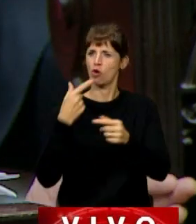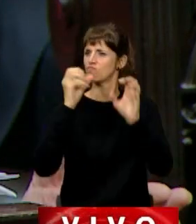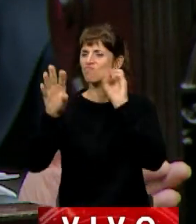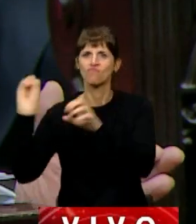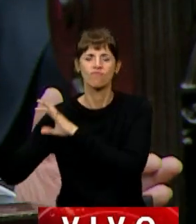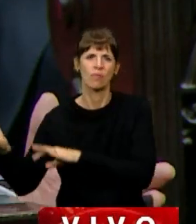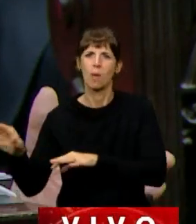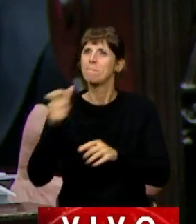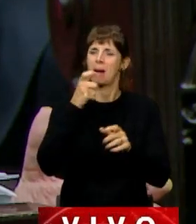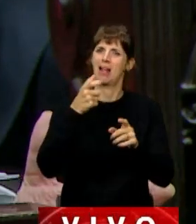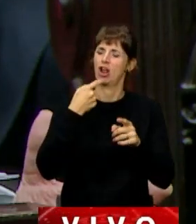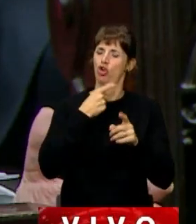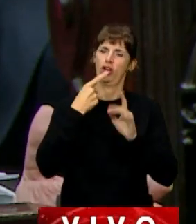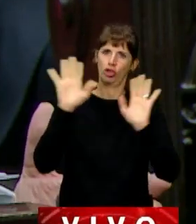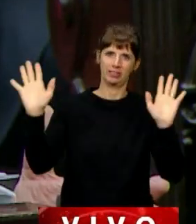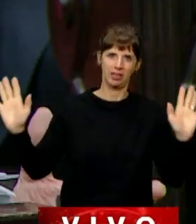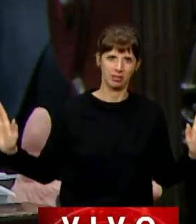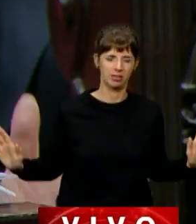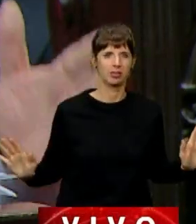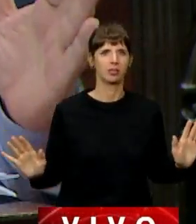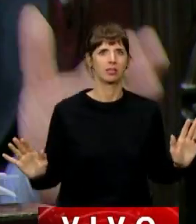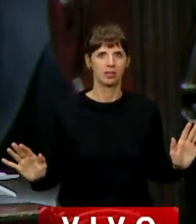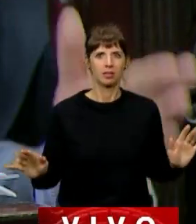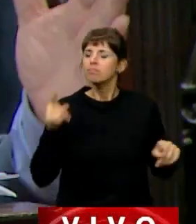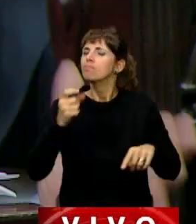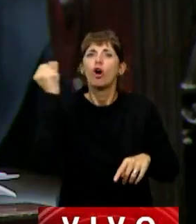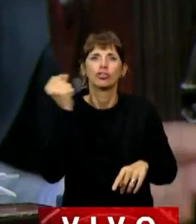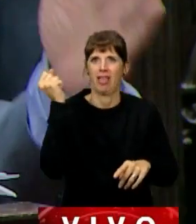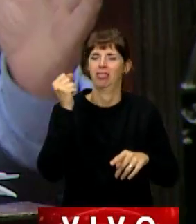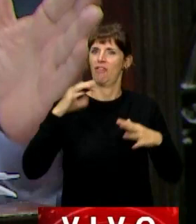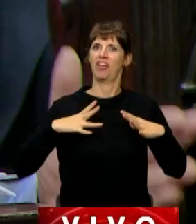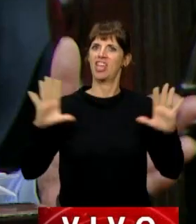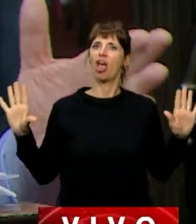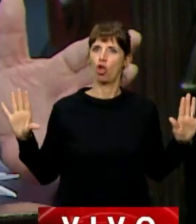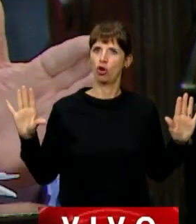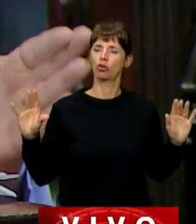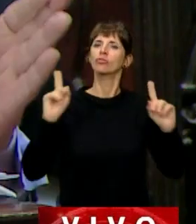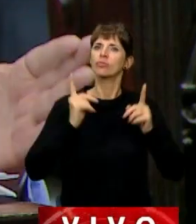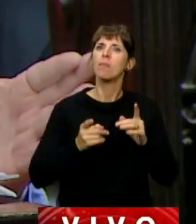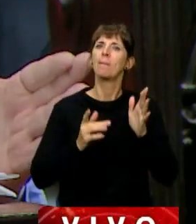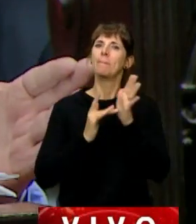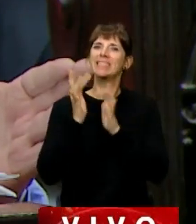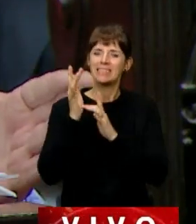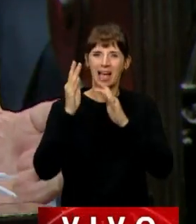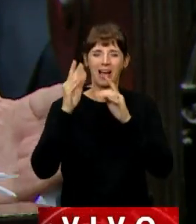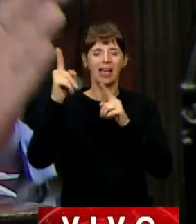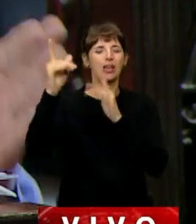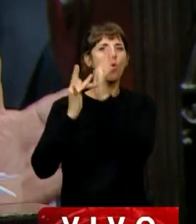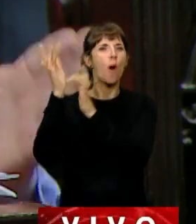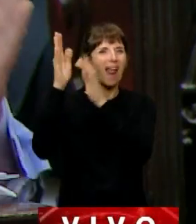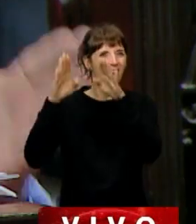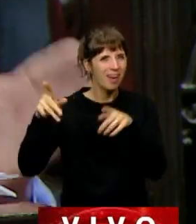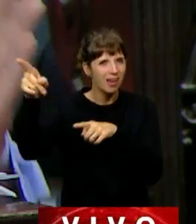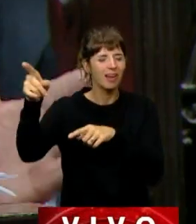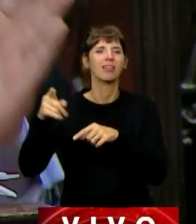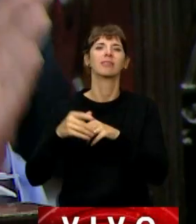quiero pronunciar en este recinto. Y fue importante para nosotros la misa en Luján. Y digo